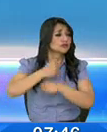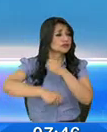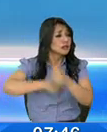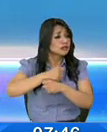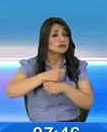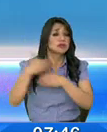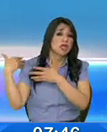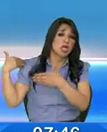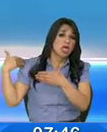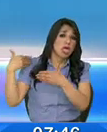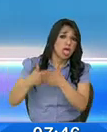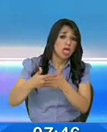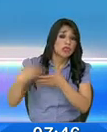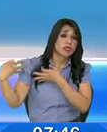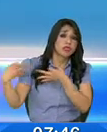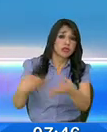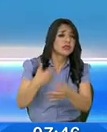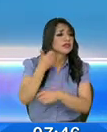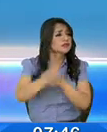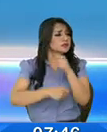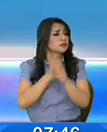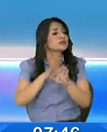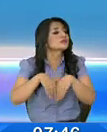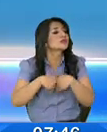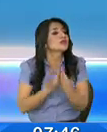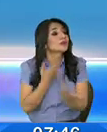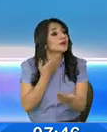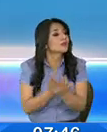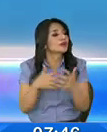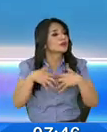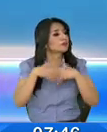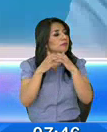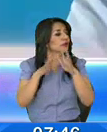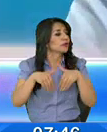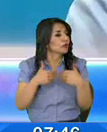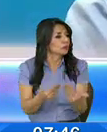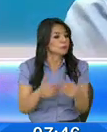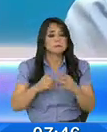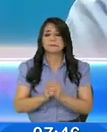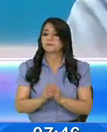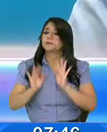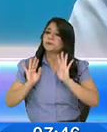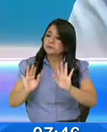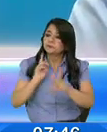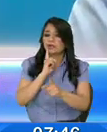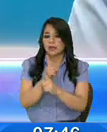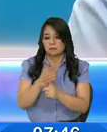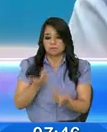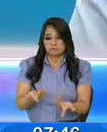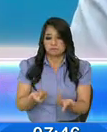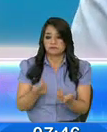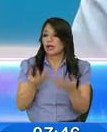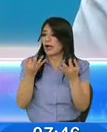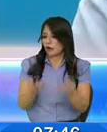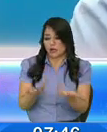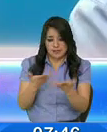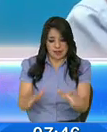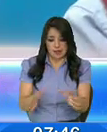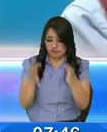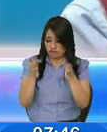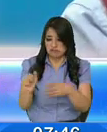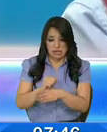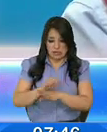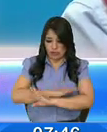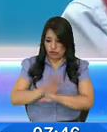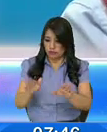desde diez años atrás como subsiste economía siendo pragmático si no hay votos para probarlo para negar